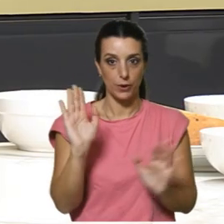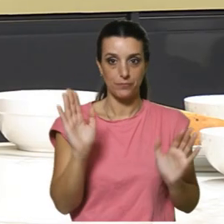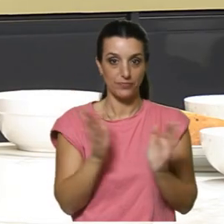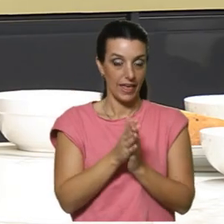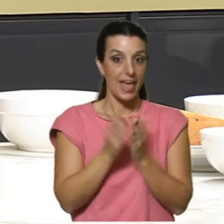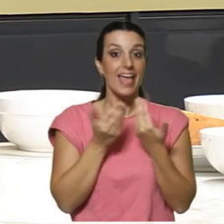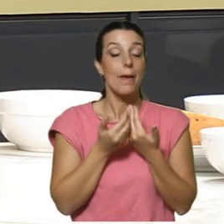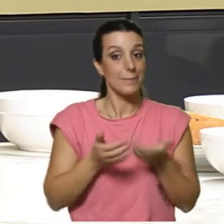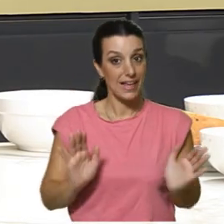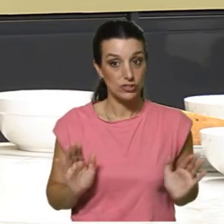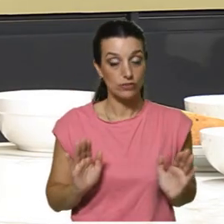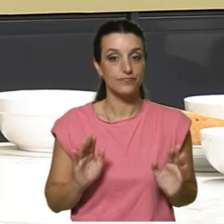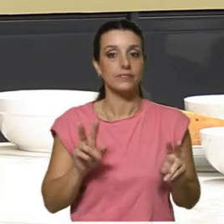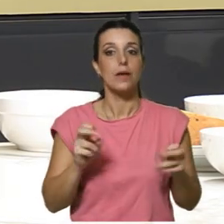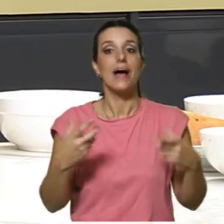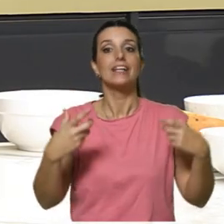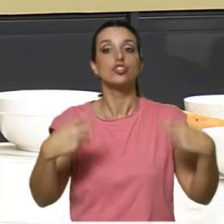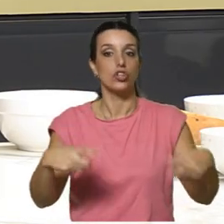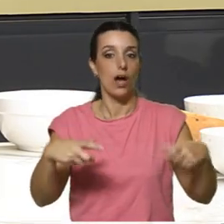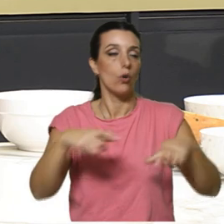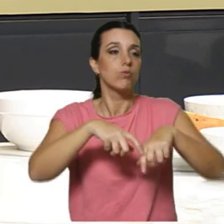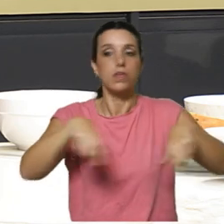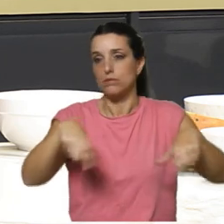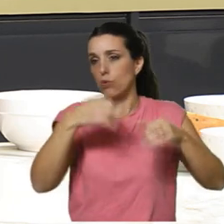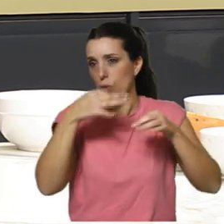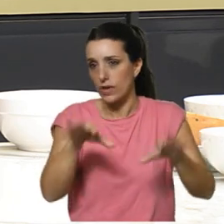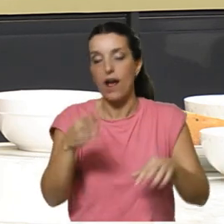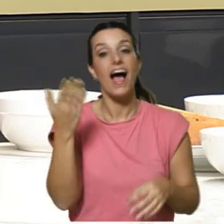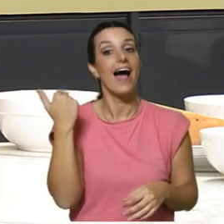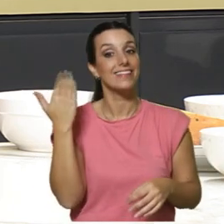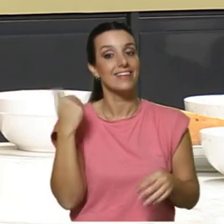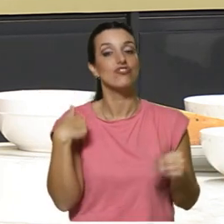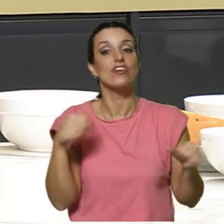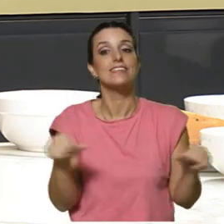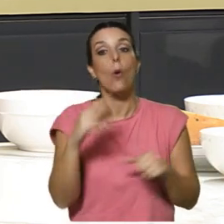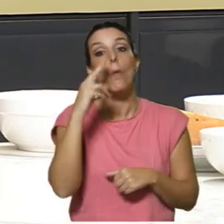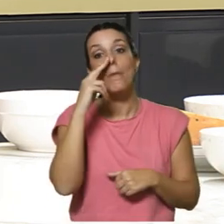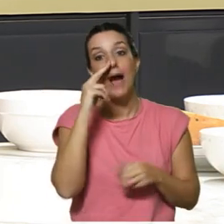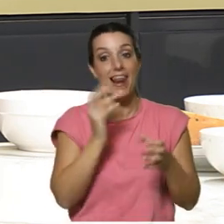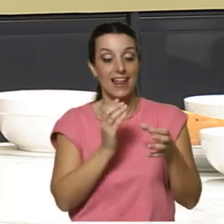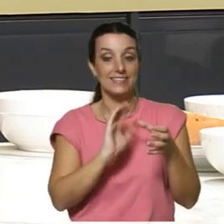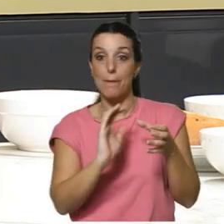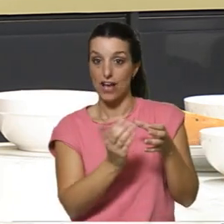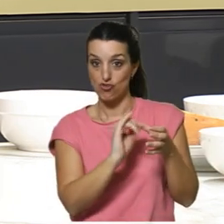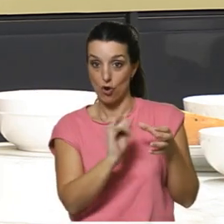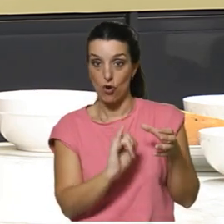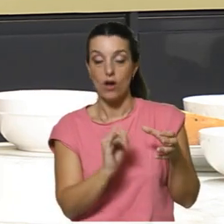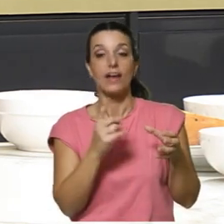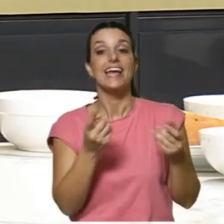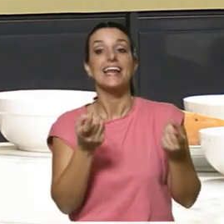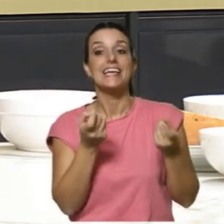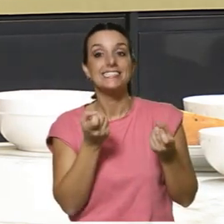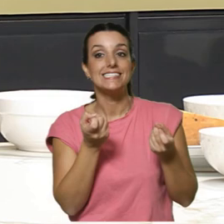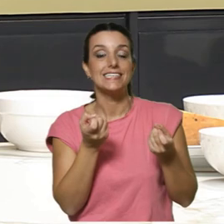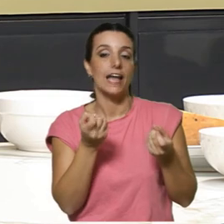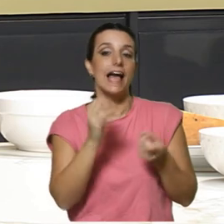a empezar con este torta de calabaza, budín de calabaza. Hace un tiempo habíamos hecho un pan de calabaza, para lo cual también necesitas la pulpa